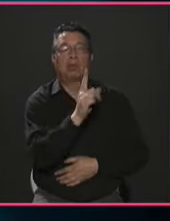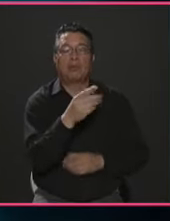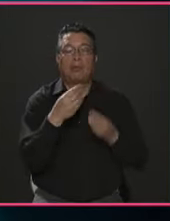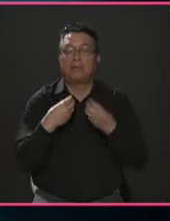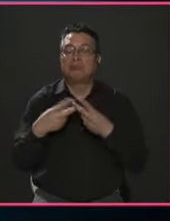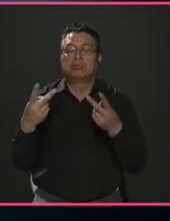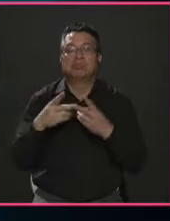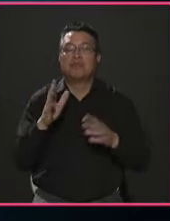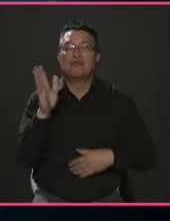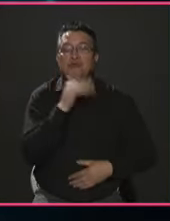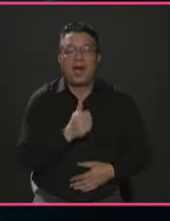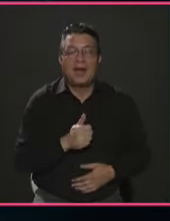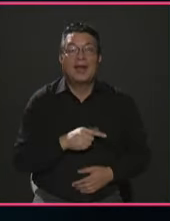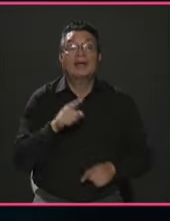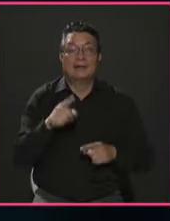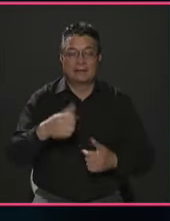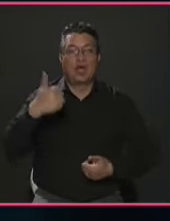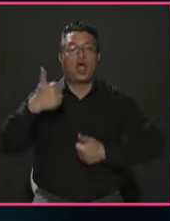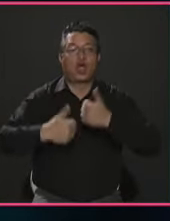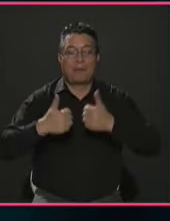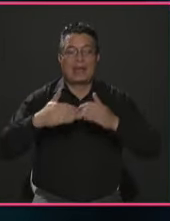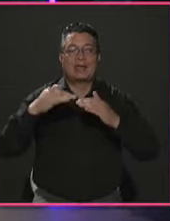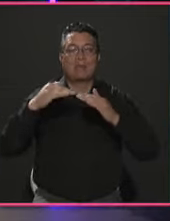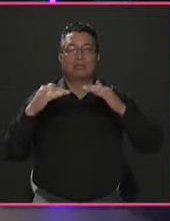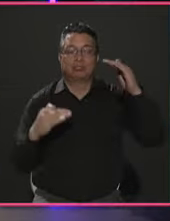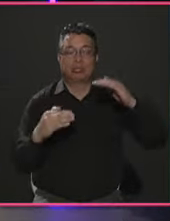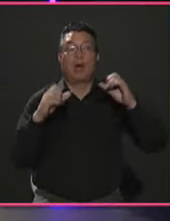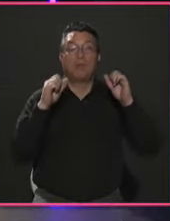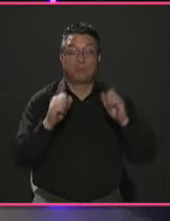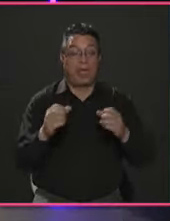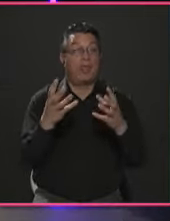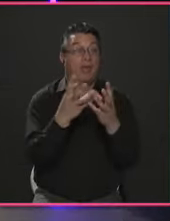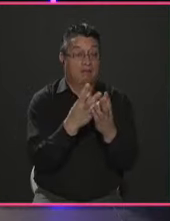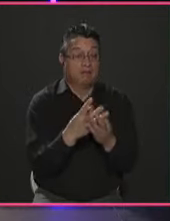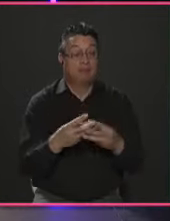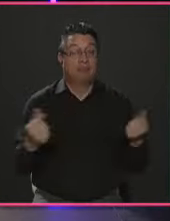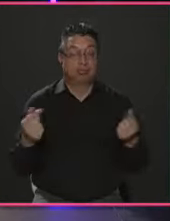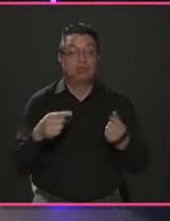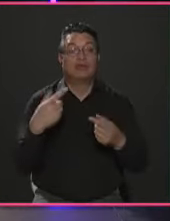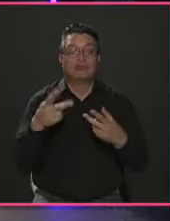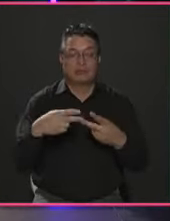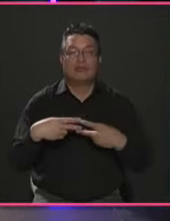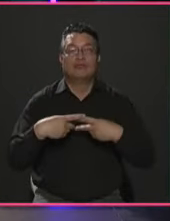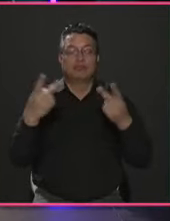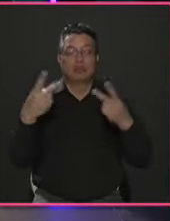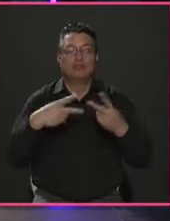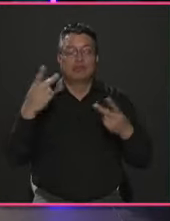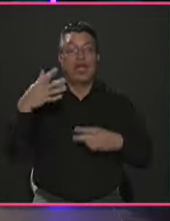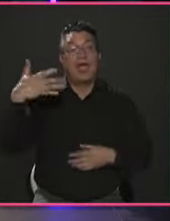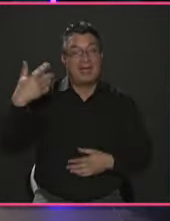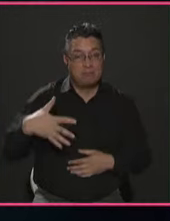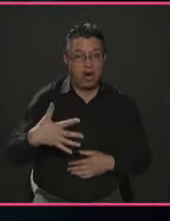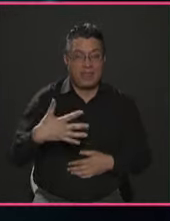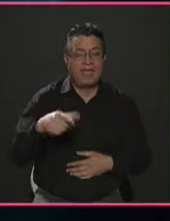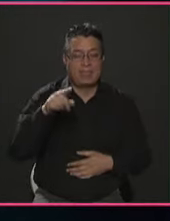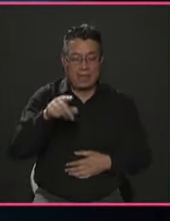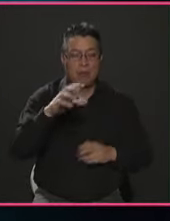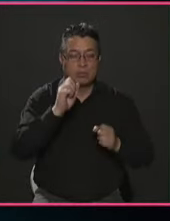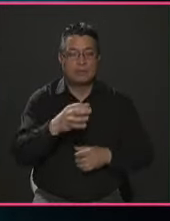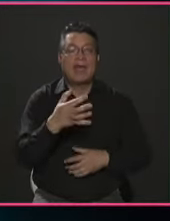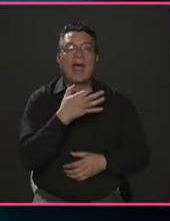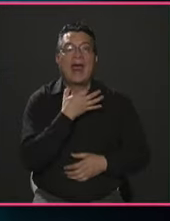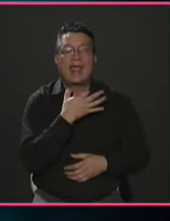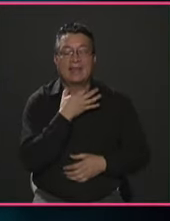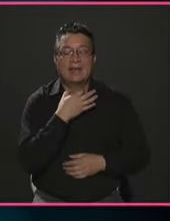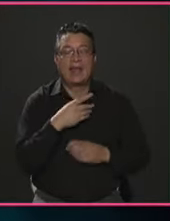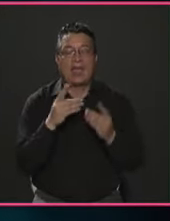datos Y eso genera una competencia Leal que puede hacer desaparecer los medios tradicionales que tienen un rol fundamental en garantizar la